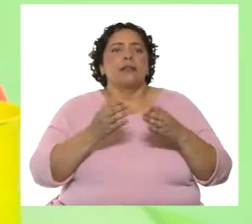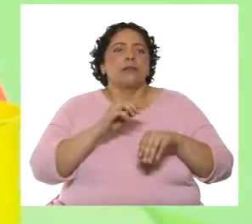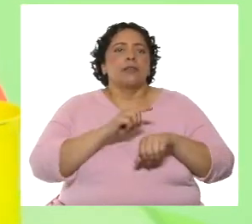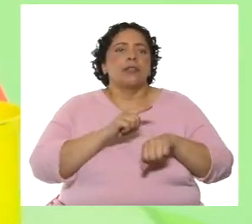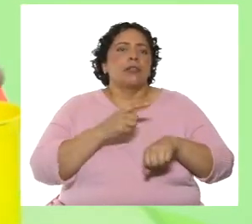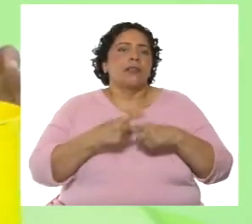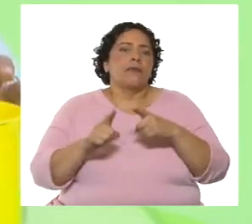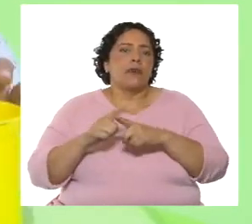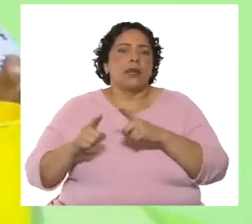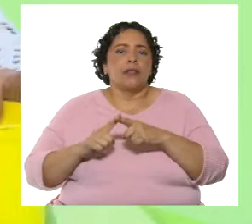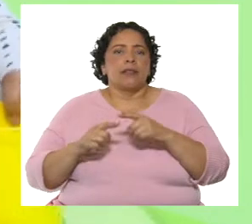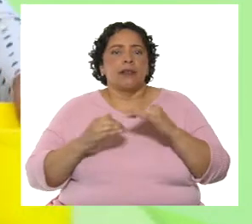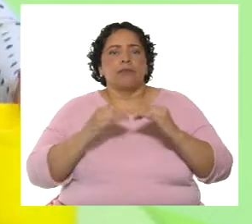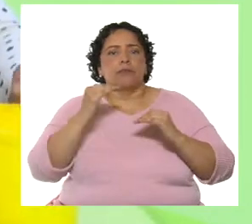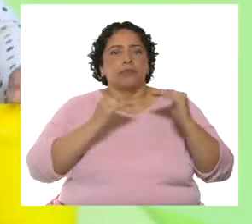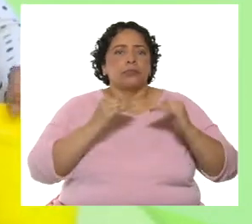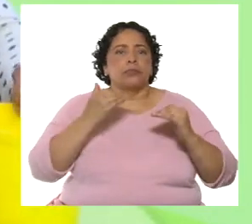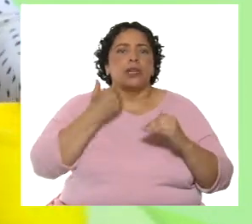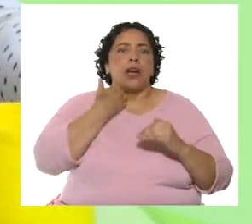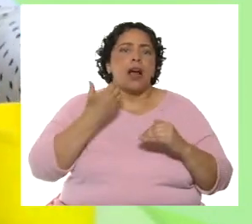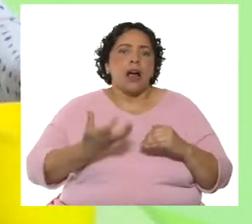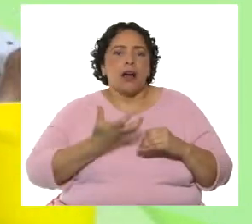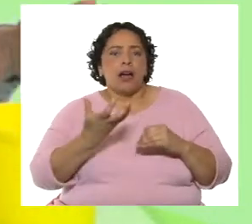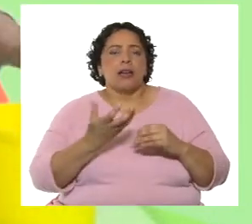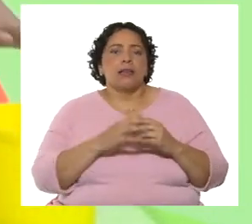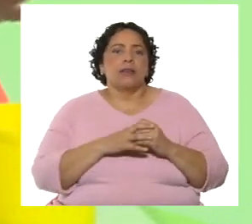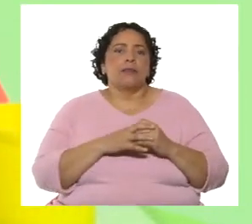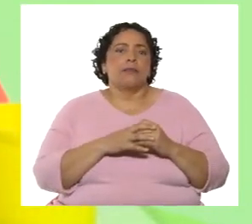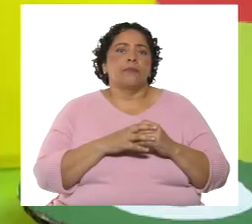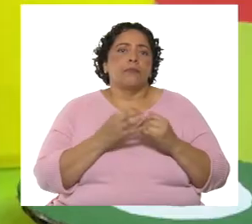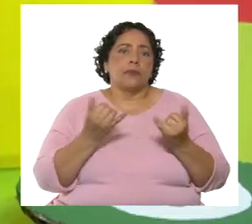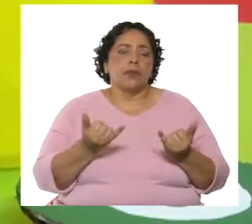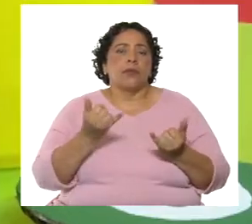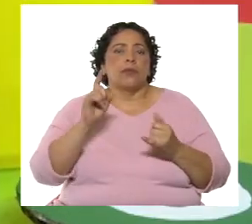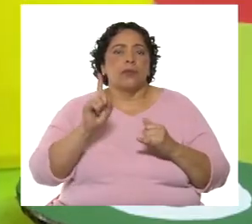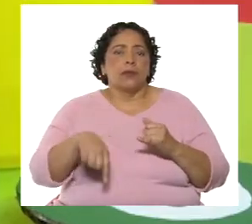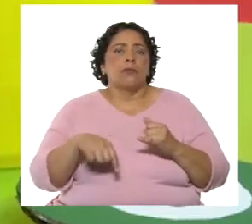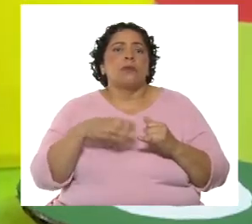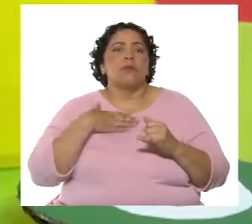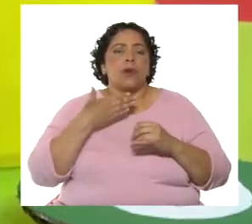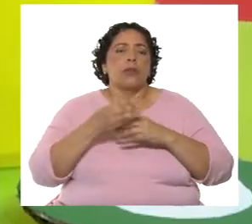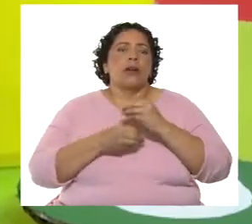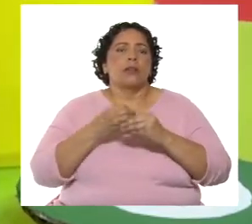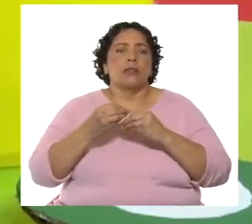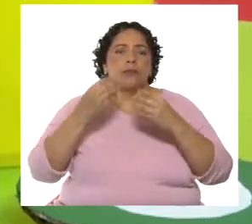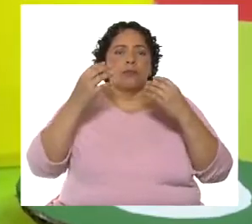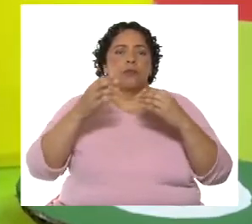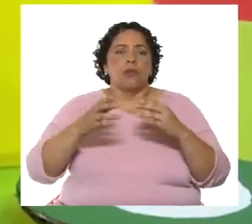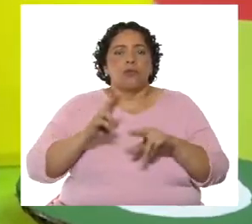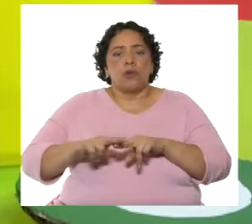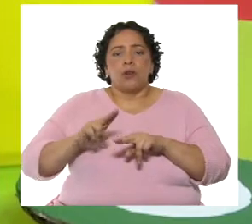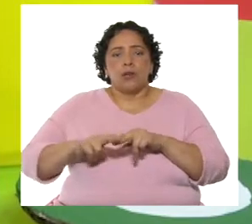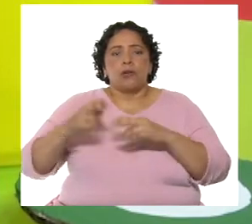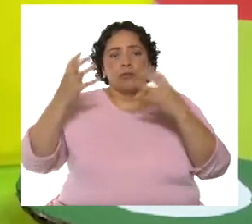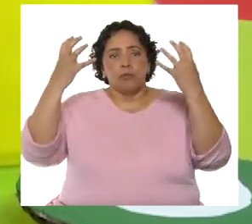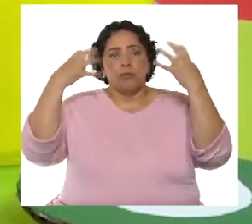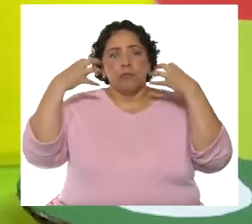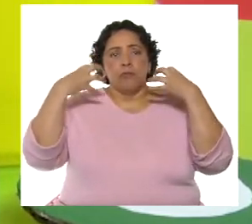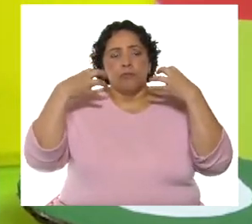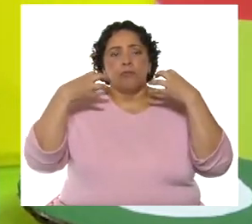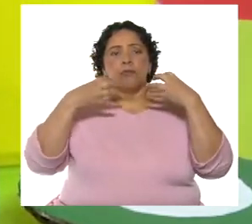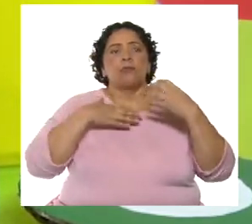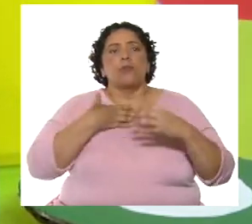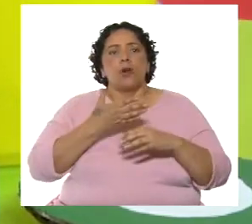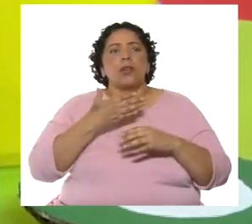en estas aguas que tenemos aquí. Además, esto lo podemos hacer en la hora del baño, donde él pueda indagar